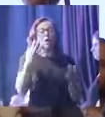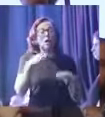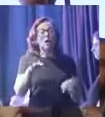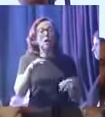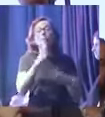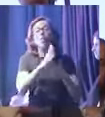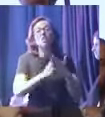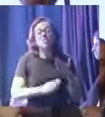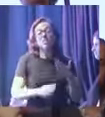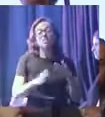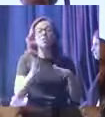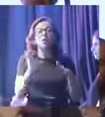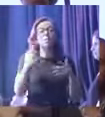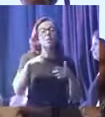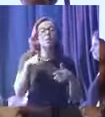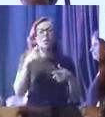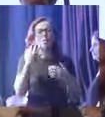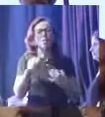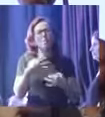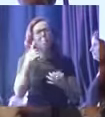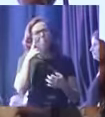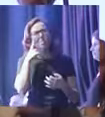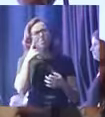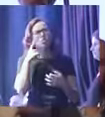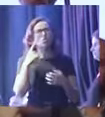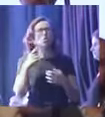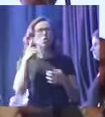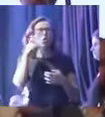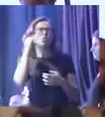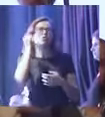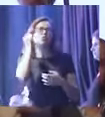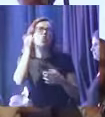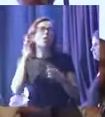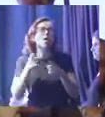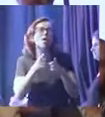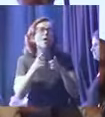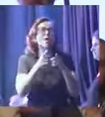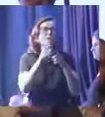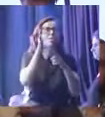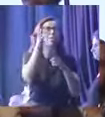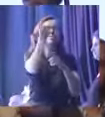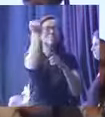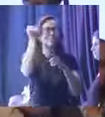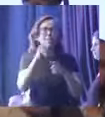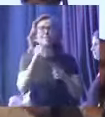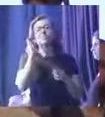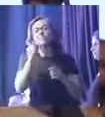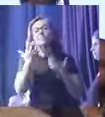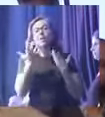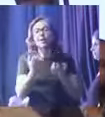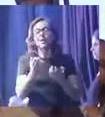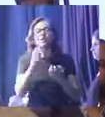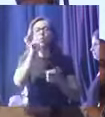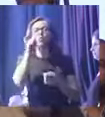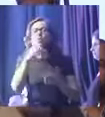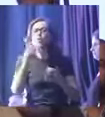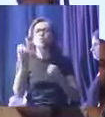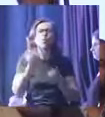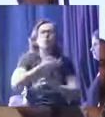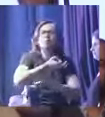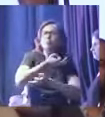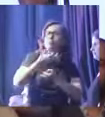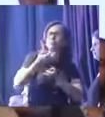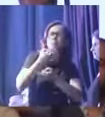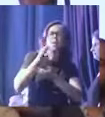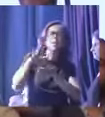la poesía, pero me parece que si corremos detrás de esa ilusión, si vamos de verdad a ser de Montevideo una flor de ciudad, no